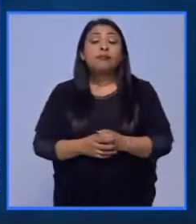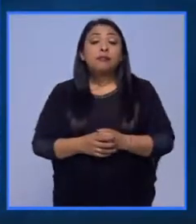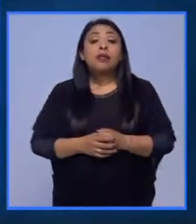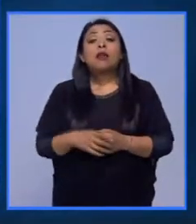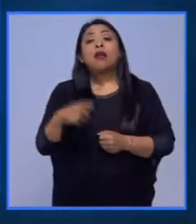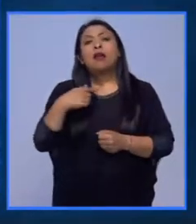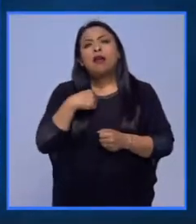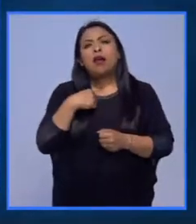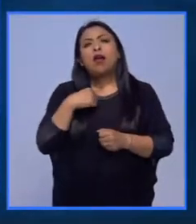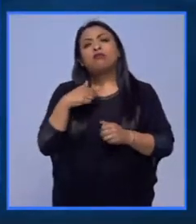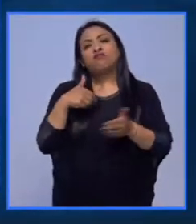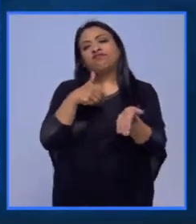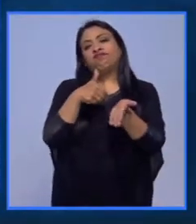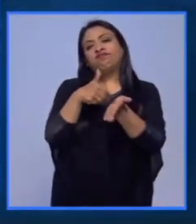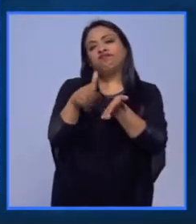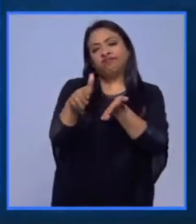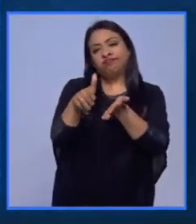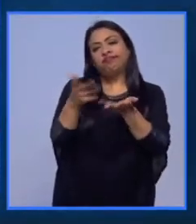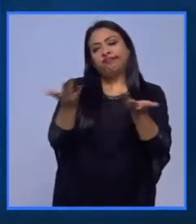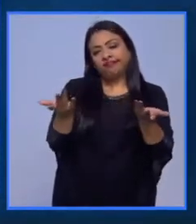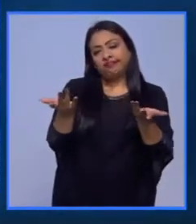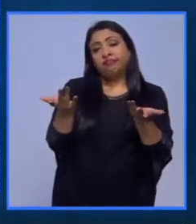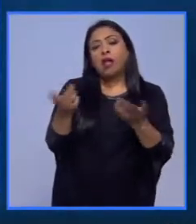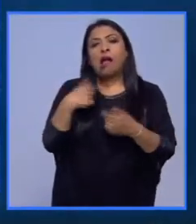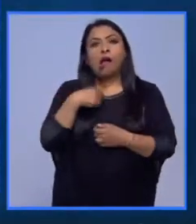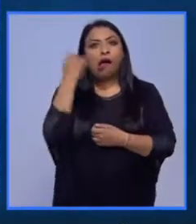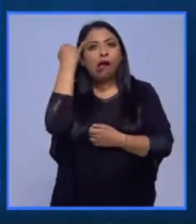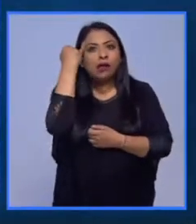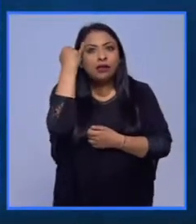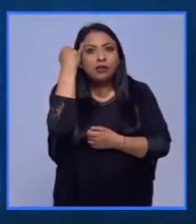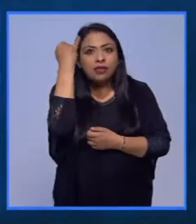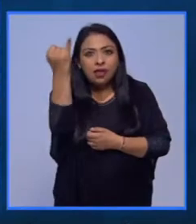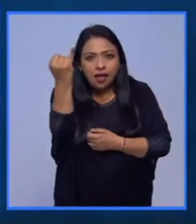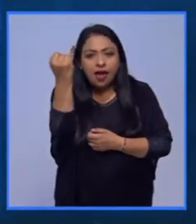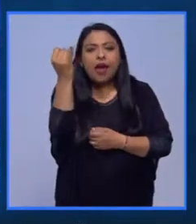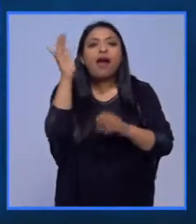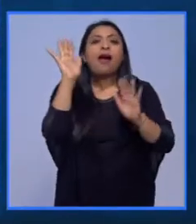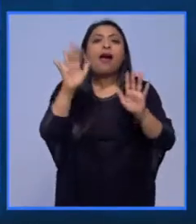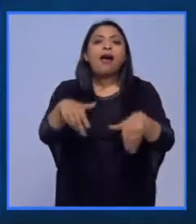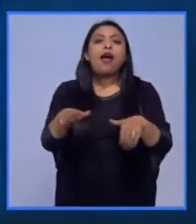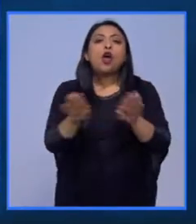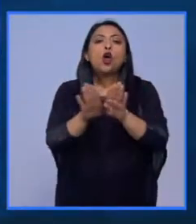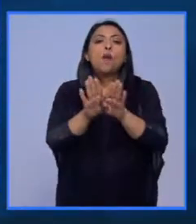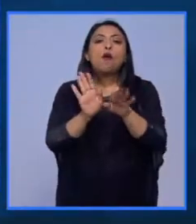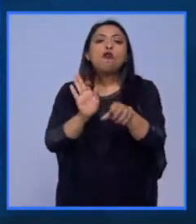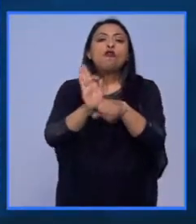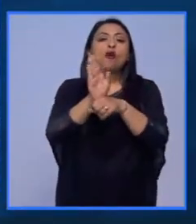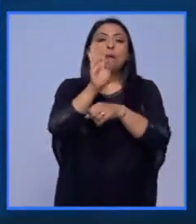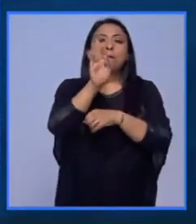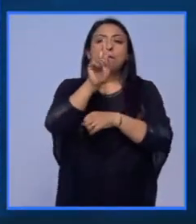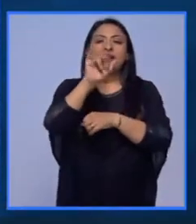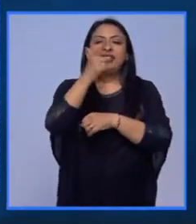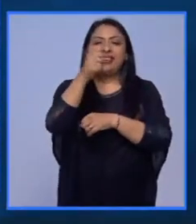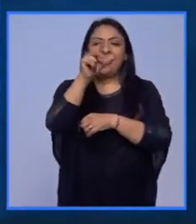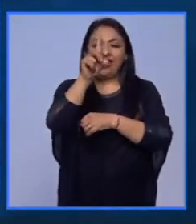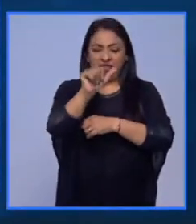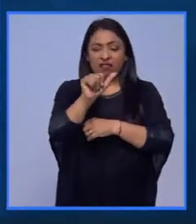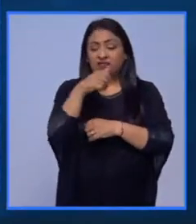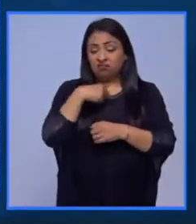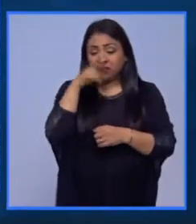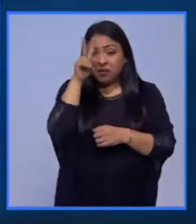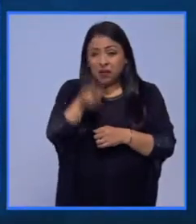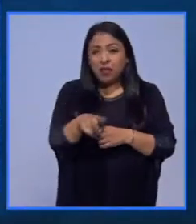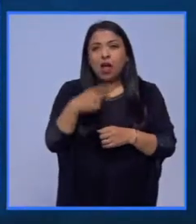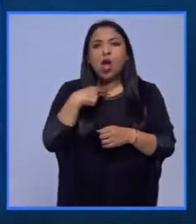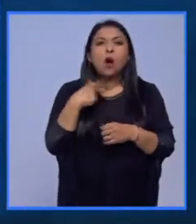y fuimos despedidos, entonces se nos ocurrió hacer esta brigada. La verdad es que no teníamos